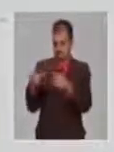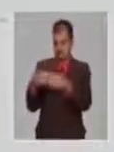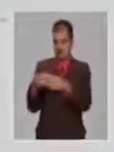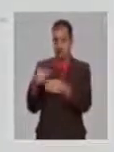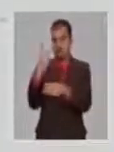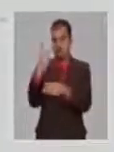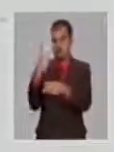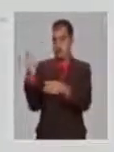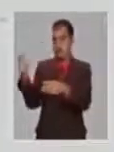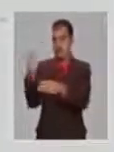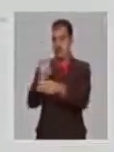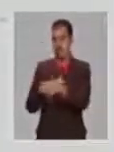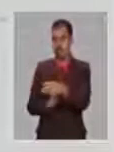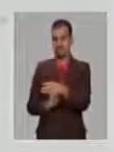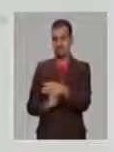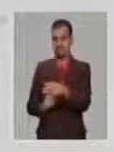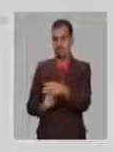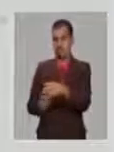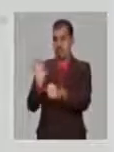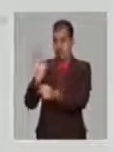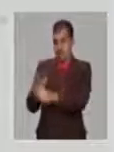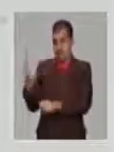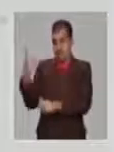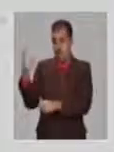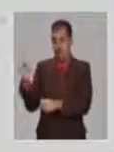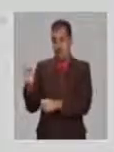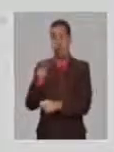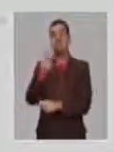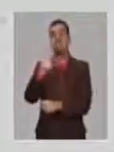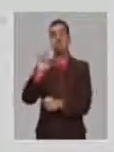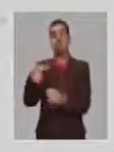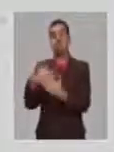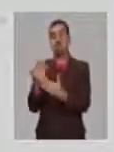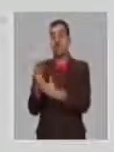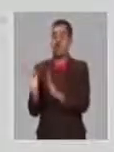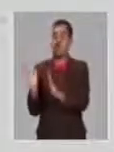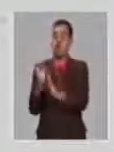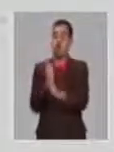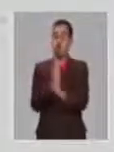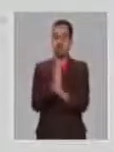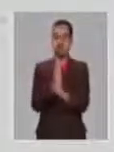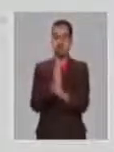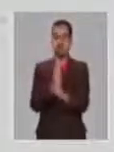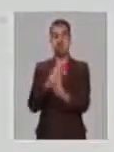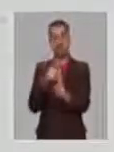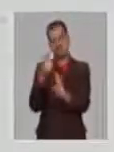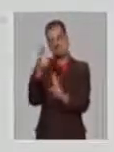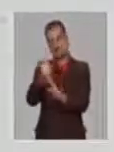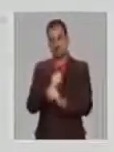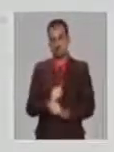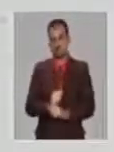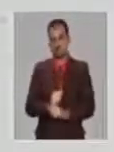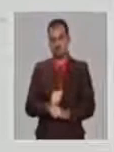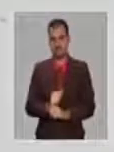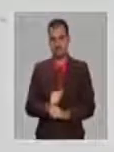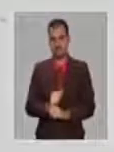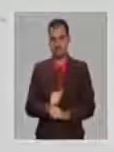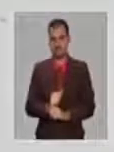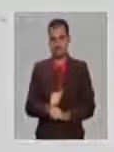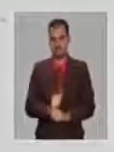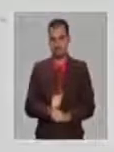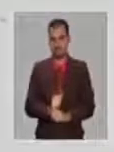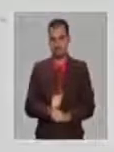dosis a tiempo 0 y tiempo 28 y después se va a seguir en el tiempo hasta 28 días después de haber, hasta